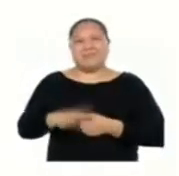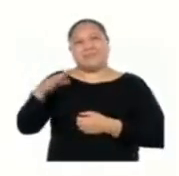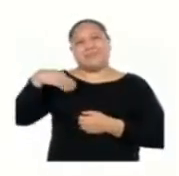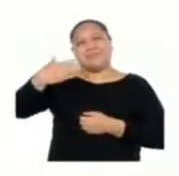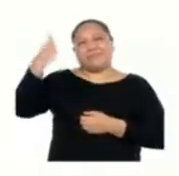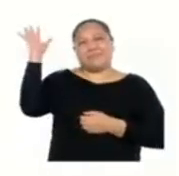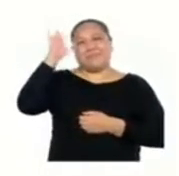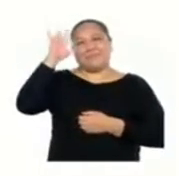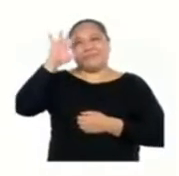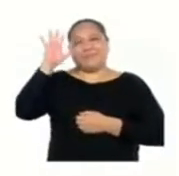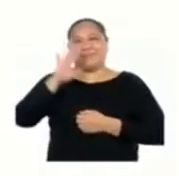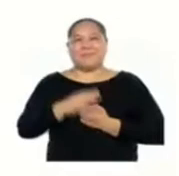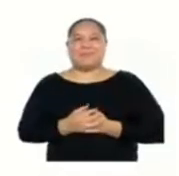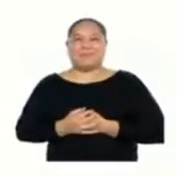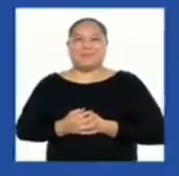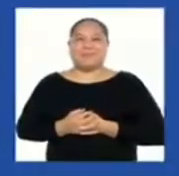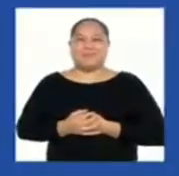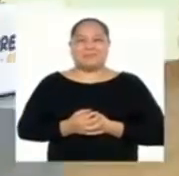a la próxima. ¡Chao!